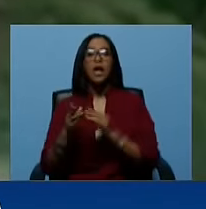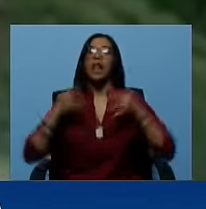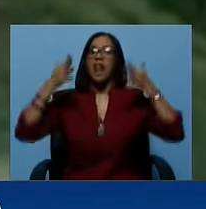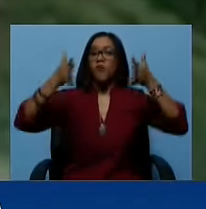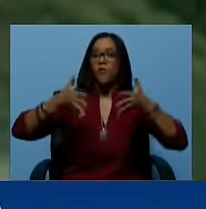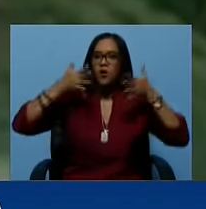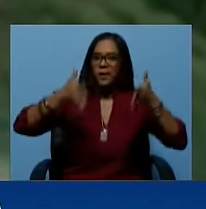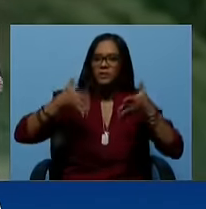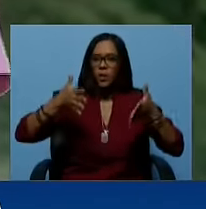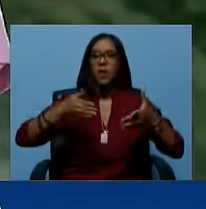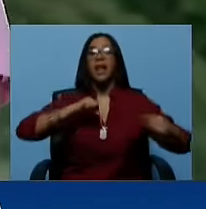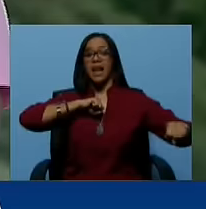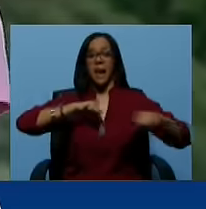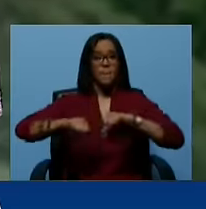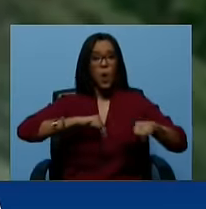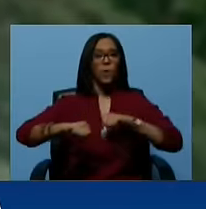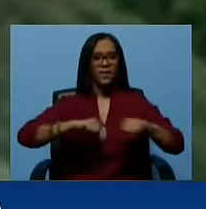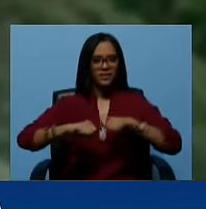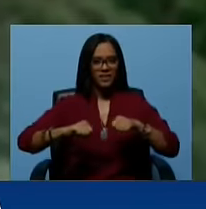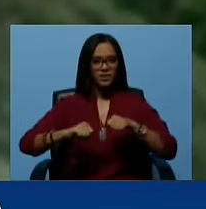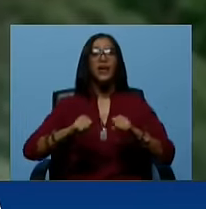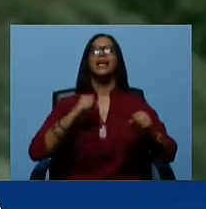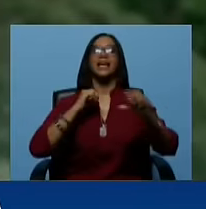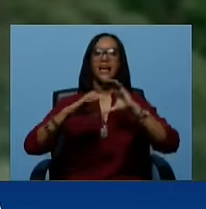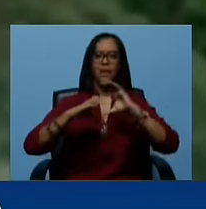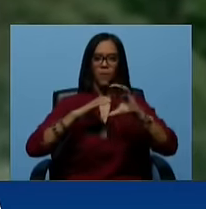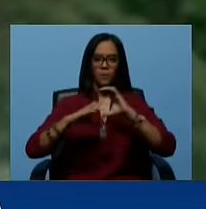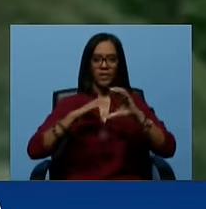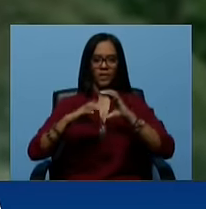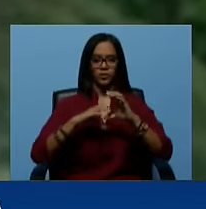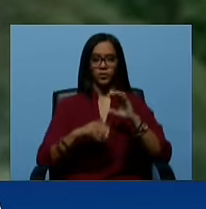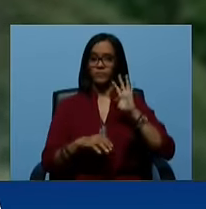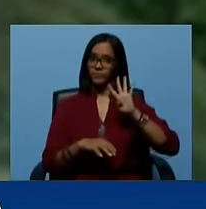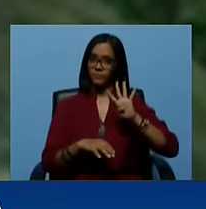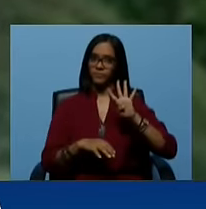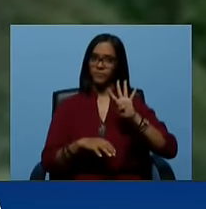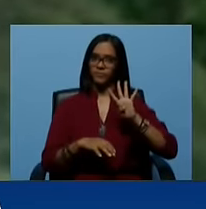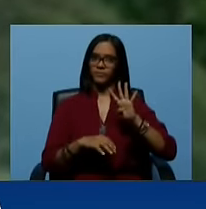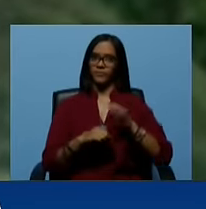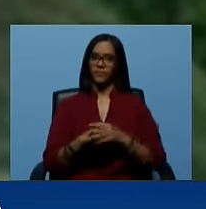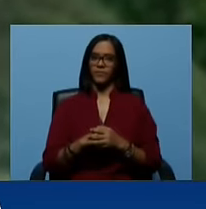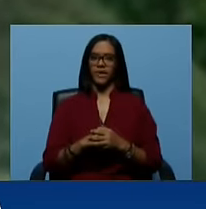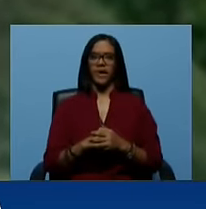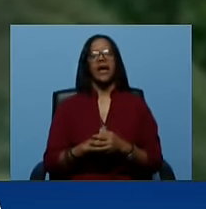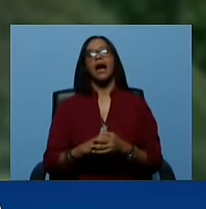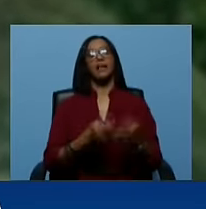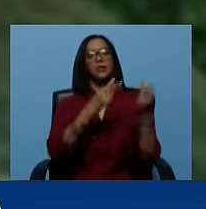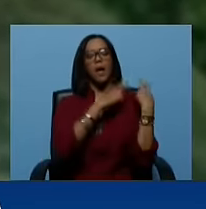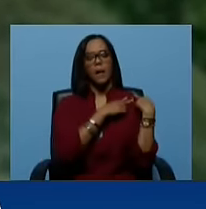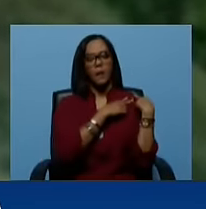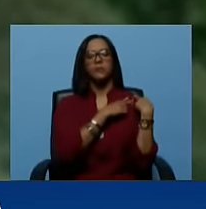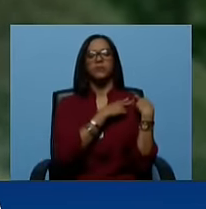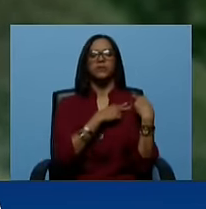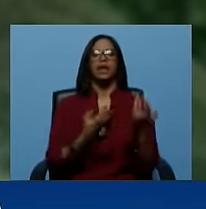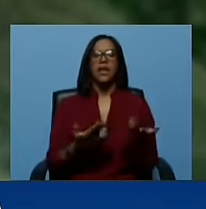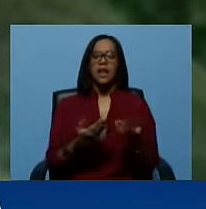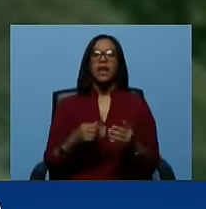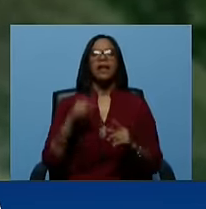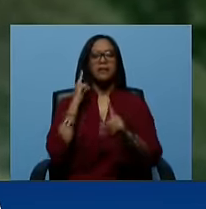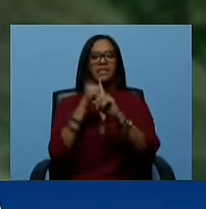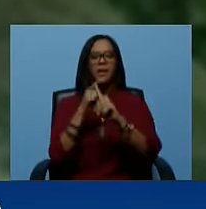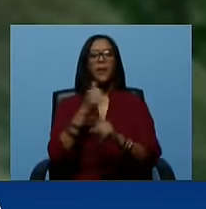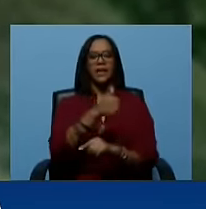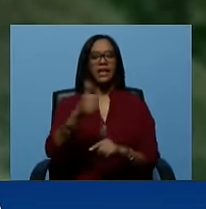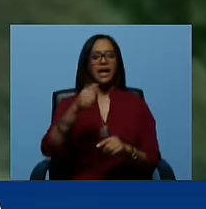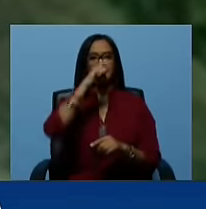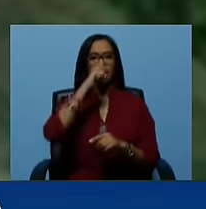formación, la movilización y la comunicación. Asumimos con responsabilidad los desafíos de cada época y nos